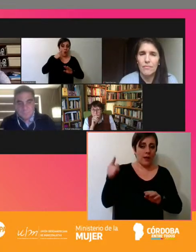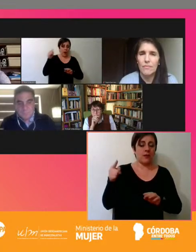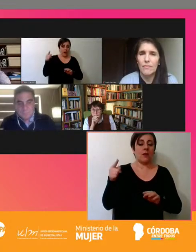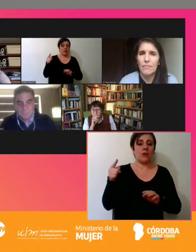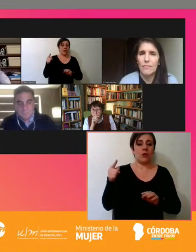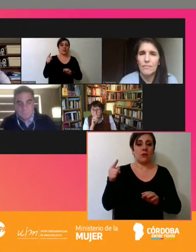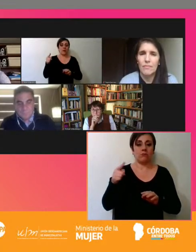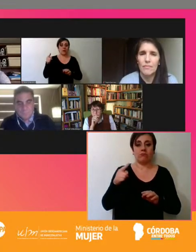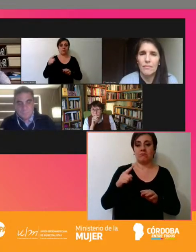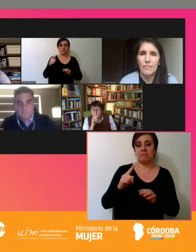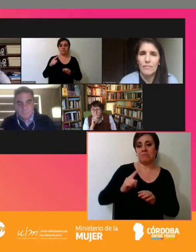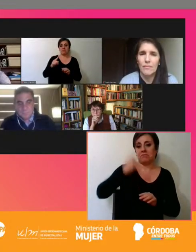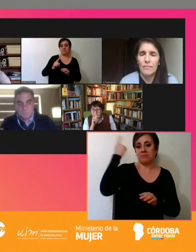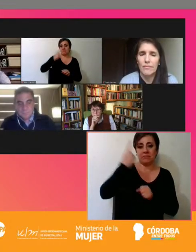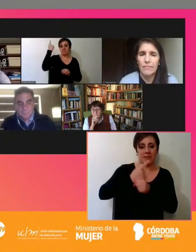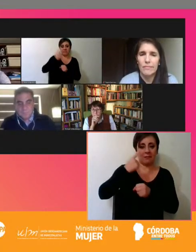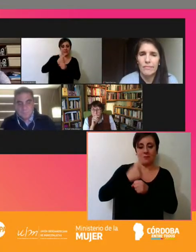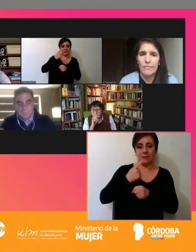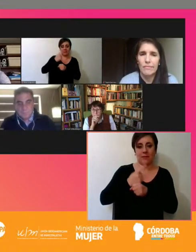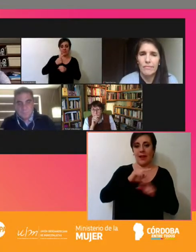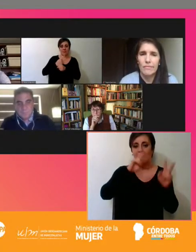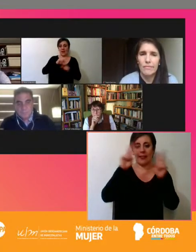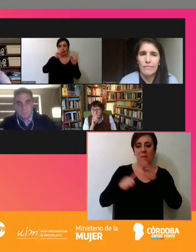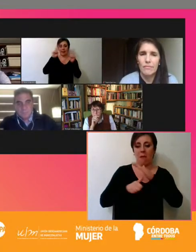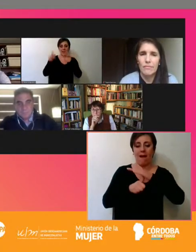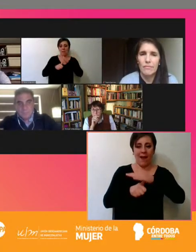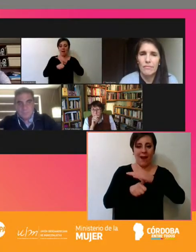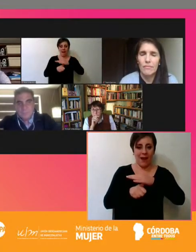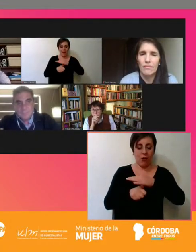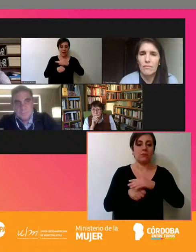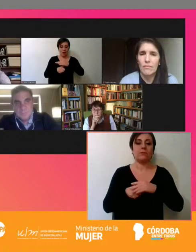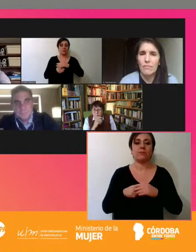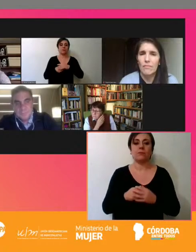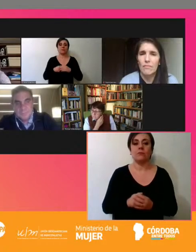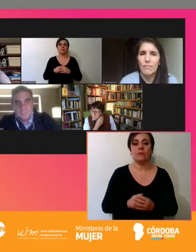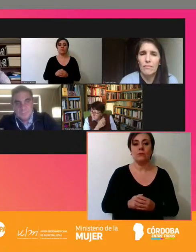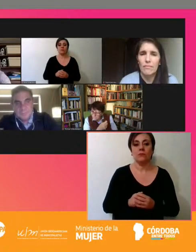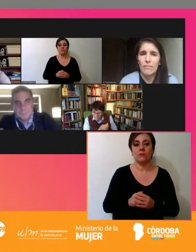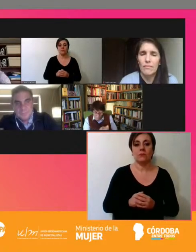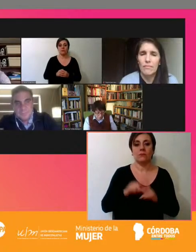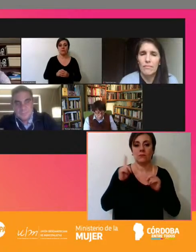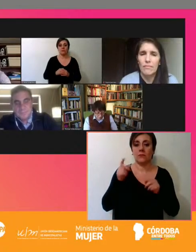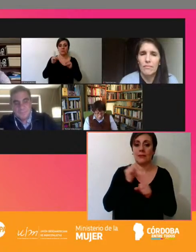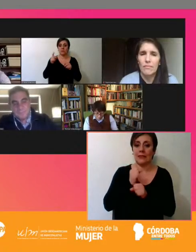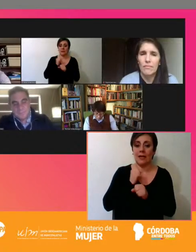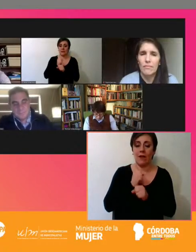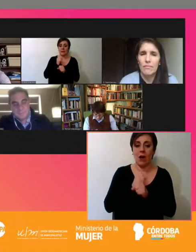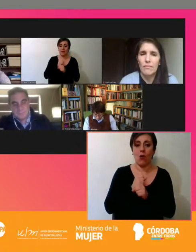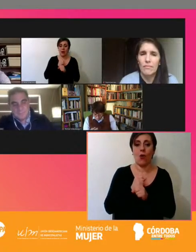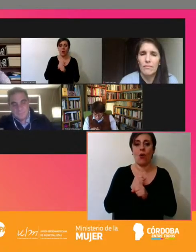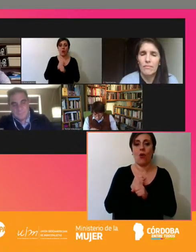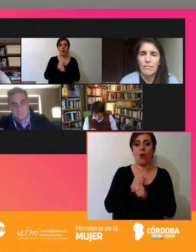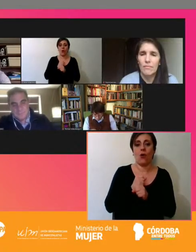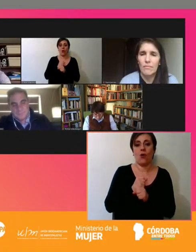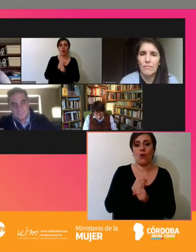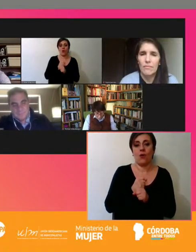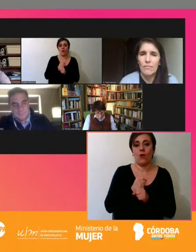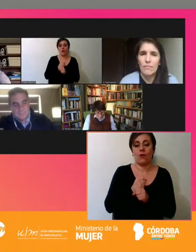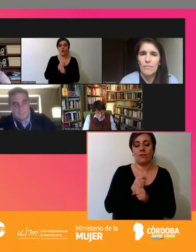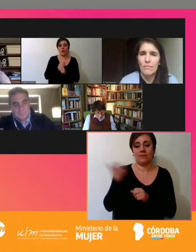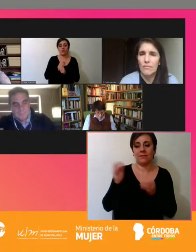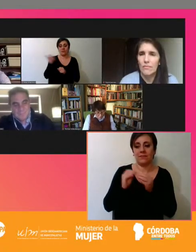ha trabajado en la temática de género. Quiero destacar también el gran trabajo que hizo nuestra querida colega